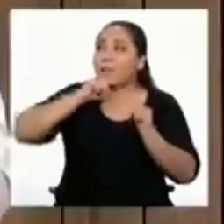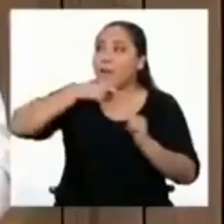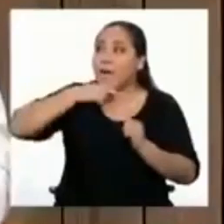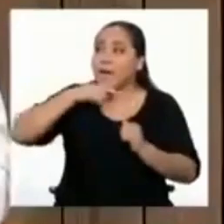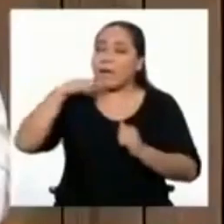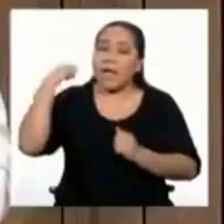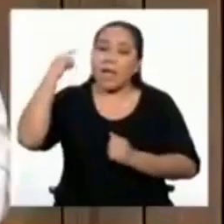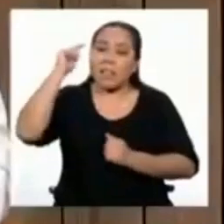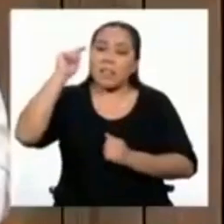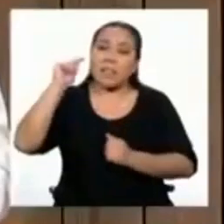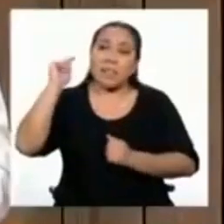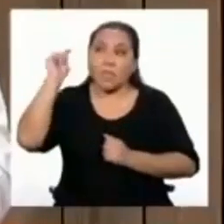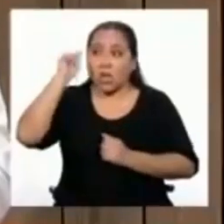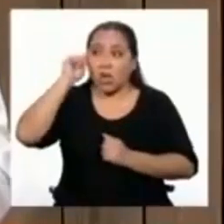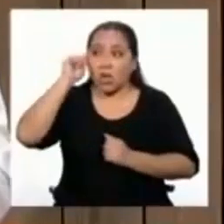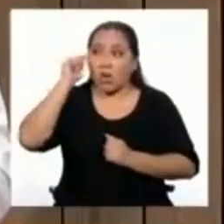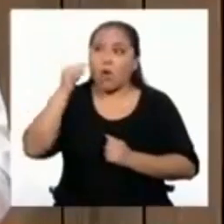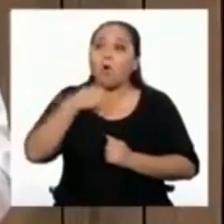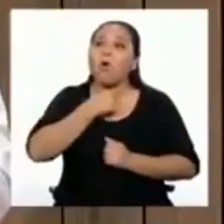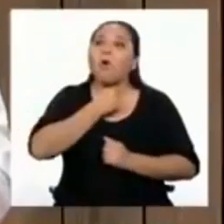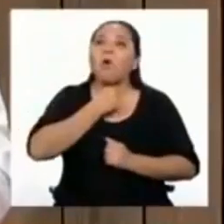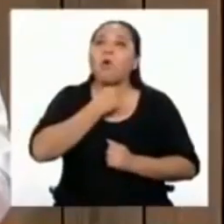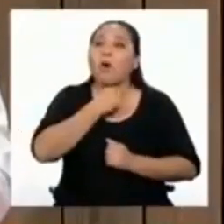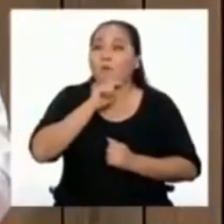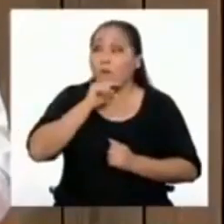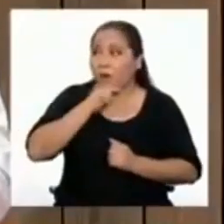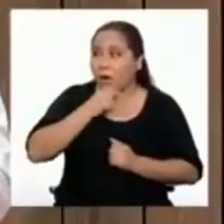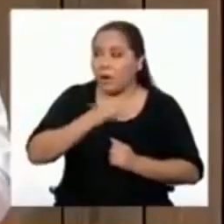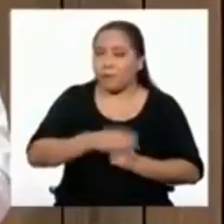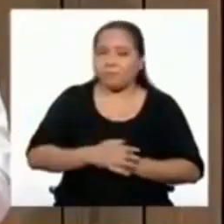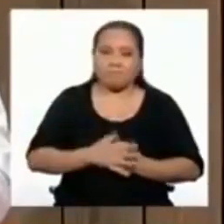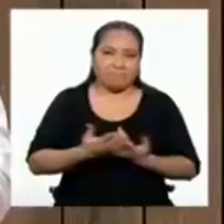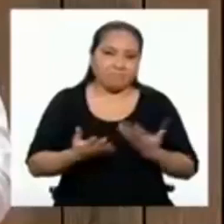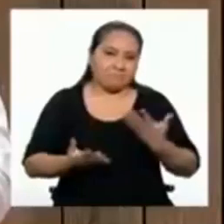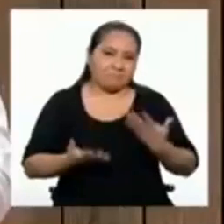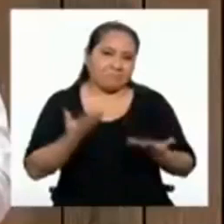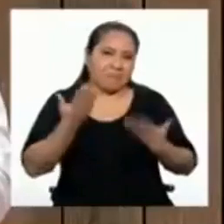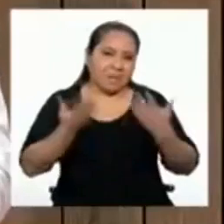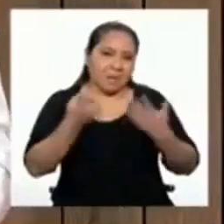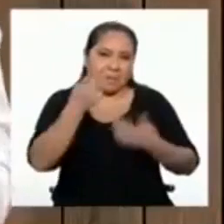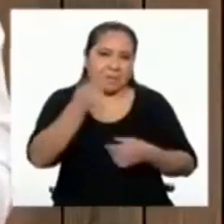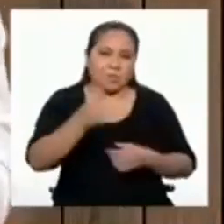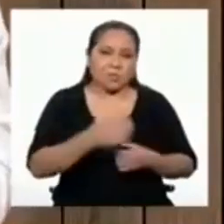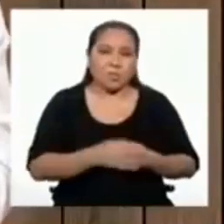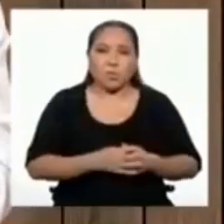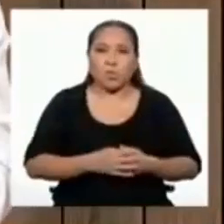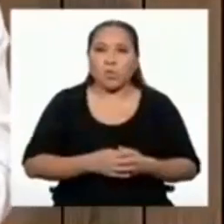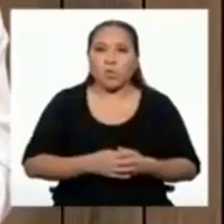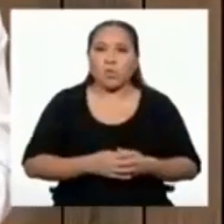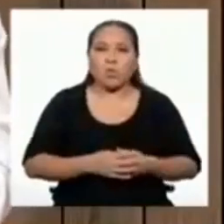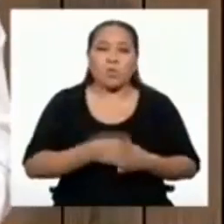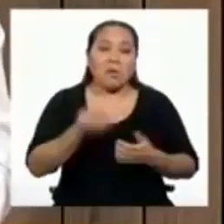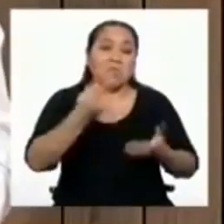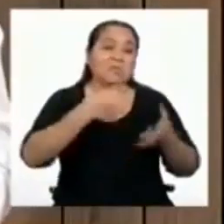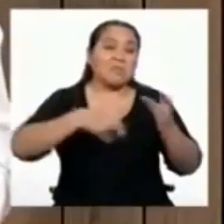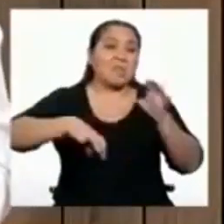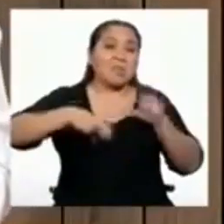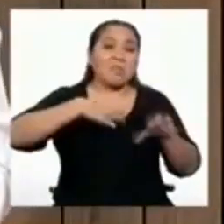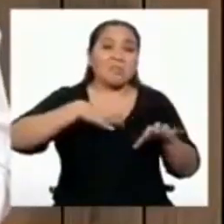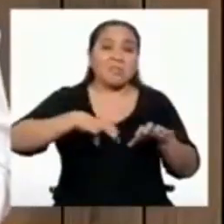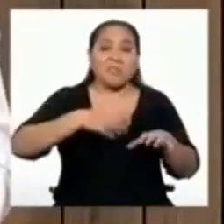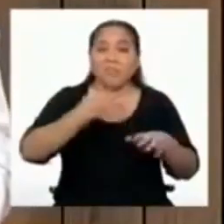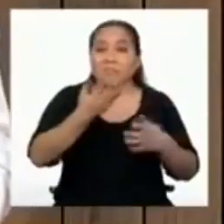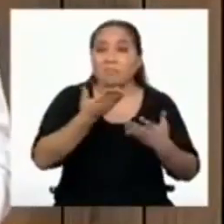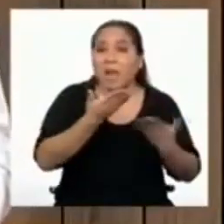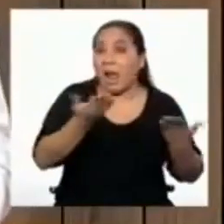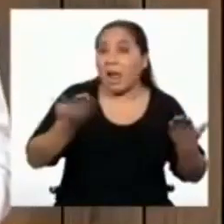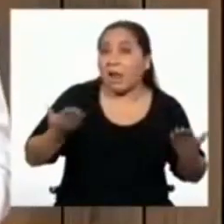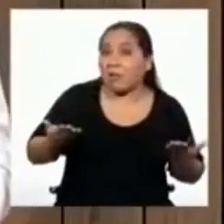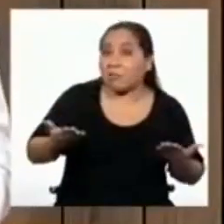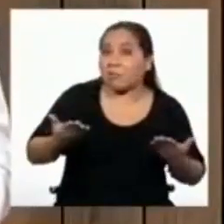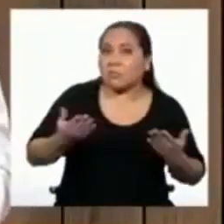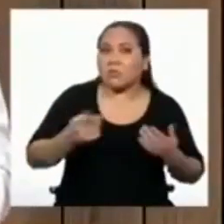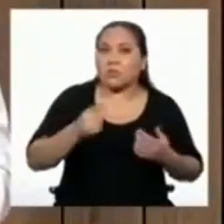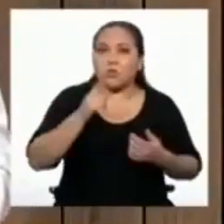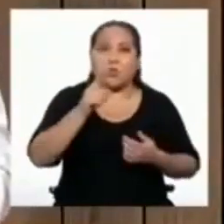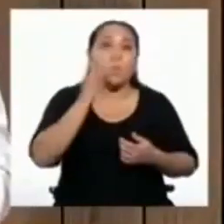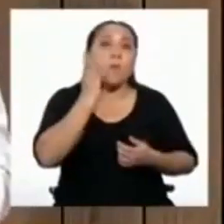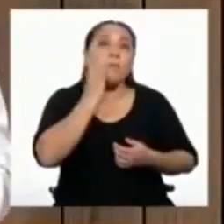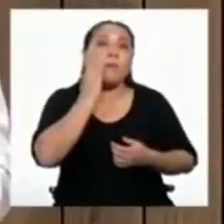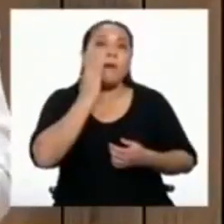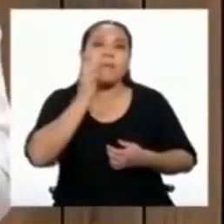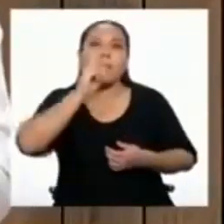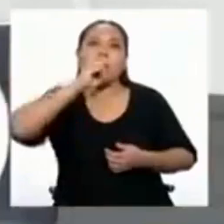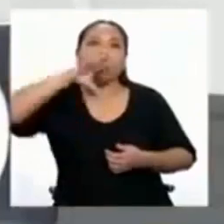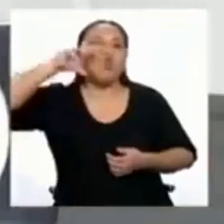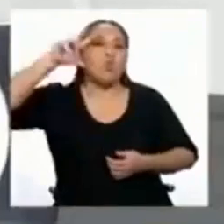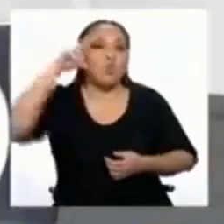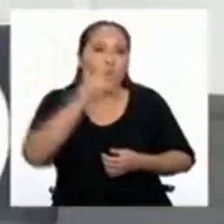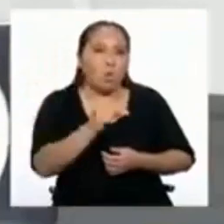abuelo. Bueno, y seguro que te ha pasado que en algún momento has querido hacer algo y tu mamá no ha querido, o te ha dicho